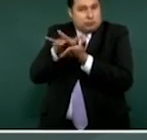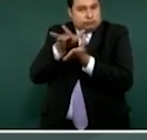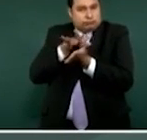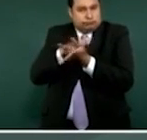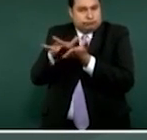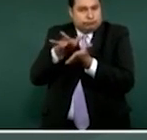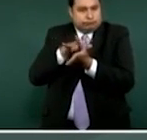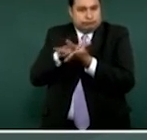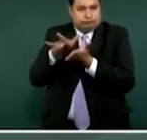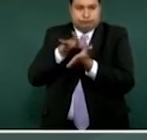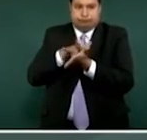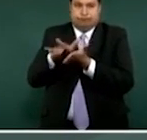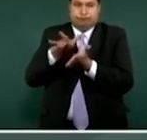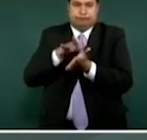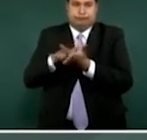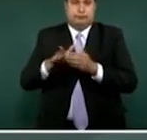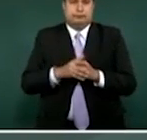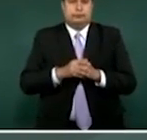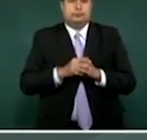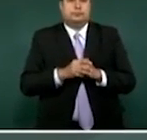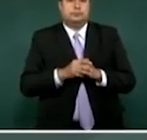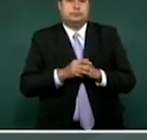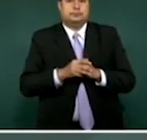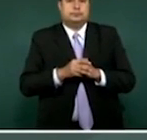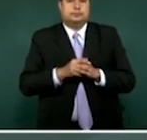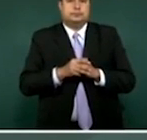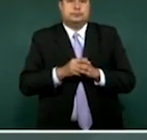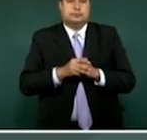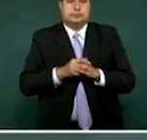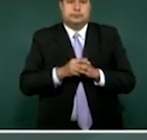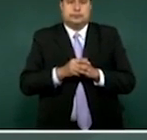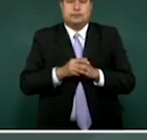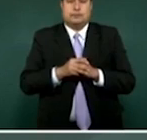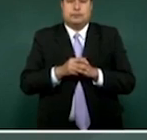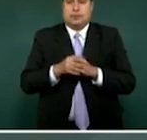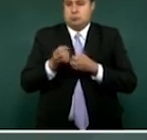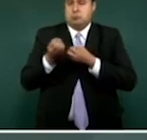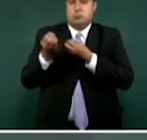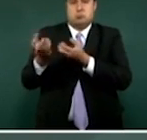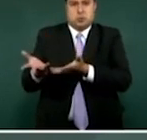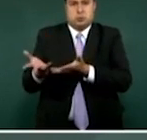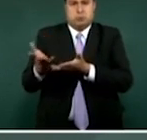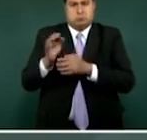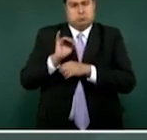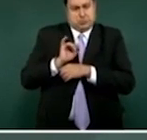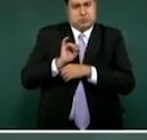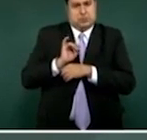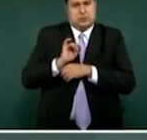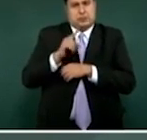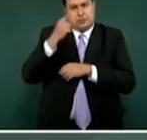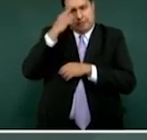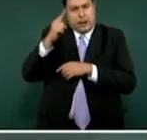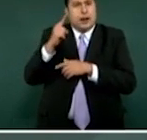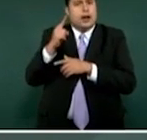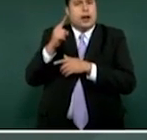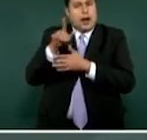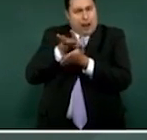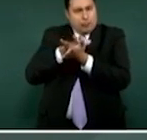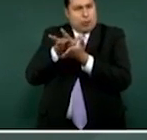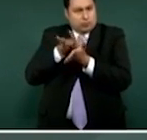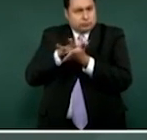pero que se puedan crear las condiciones para que